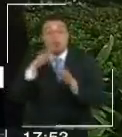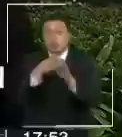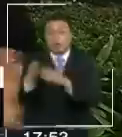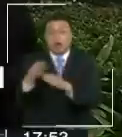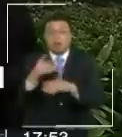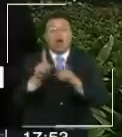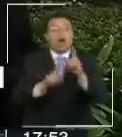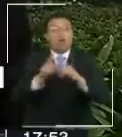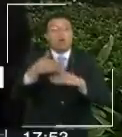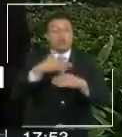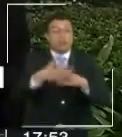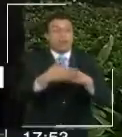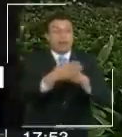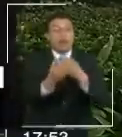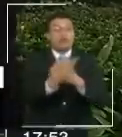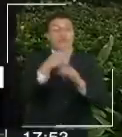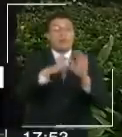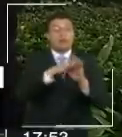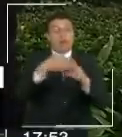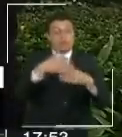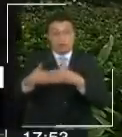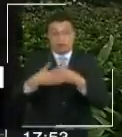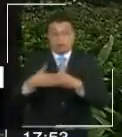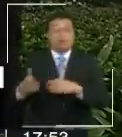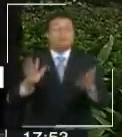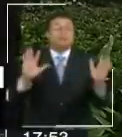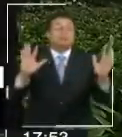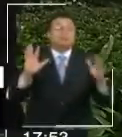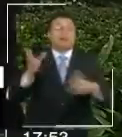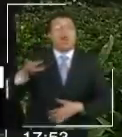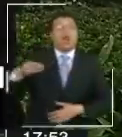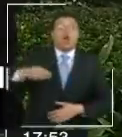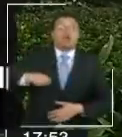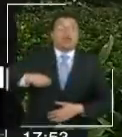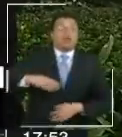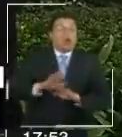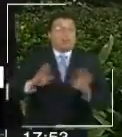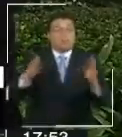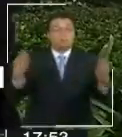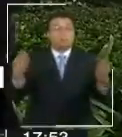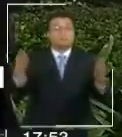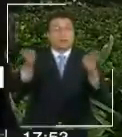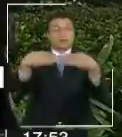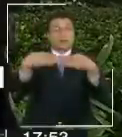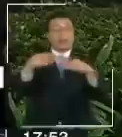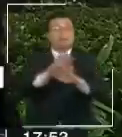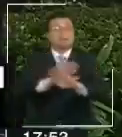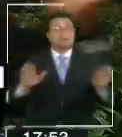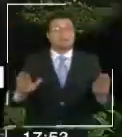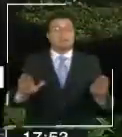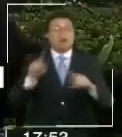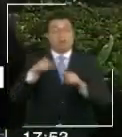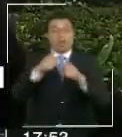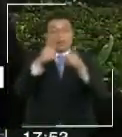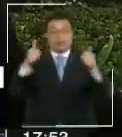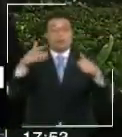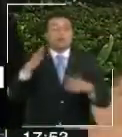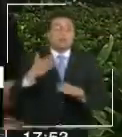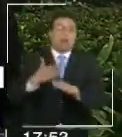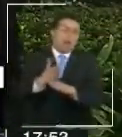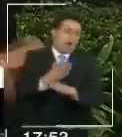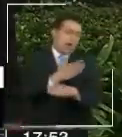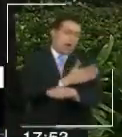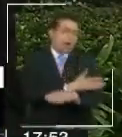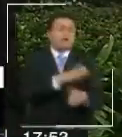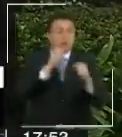algunos presidentes de partidos, la nueva mayoría, por lo tanto se terminó. Quiero decir que estos dirigentes teníamos varios meses para